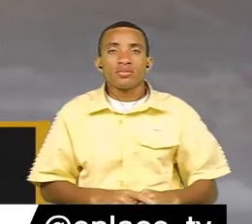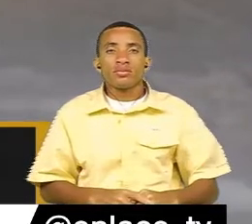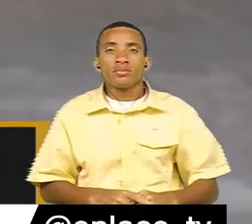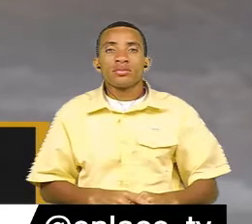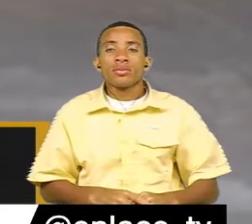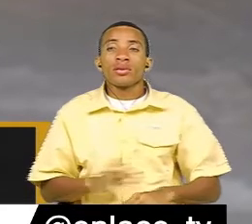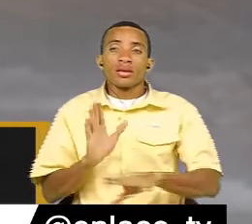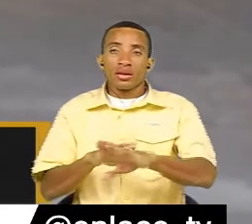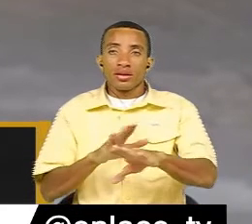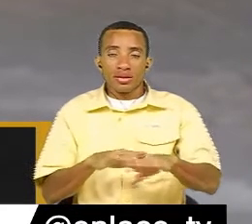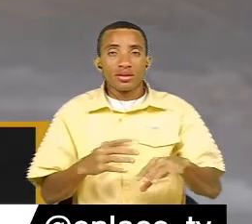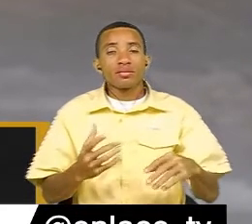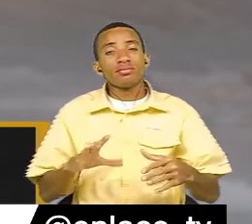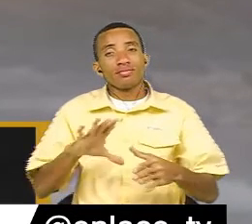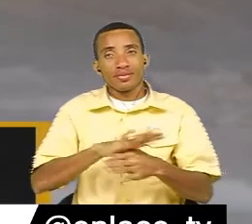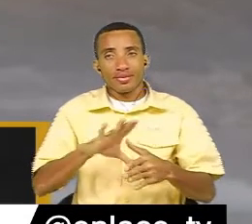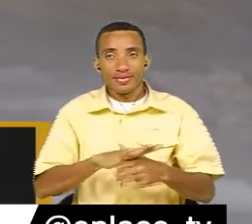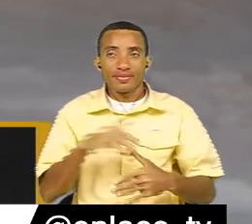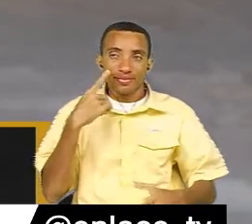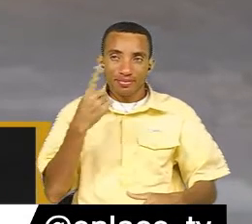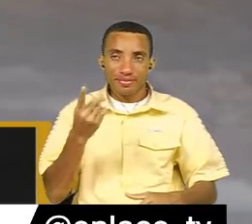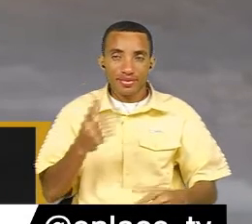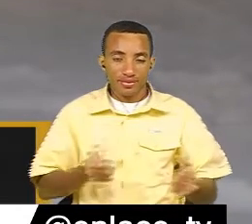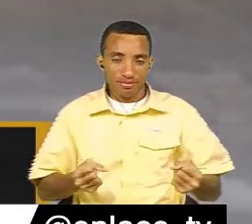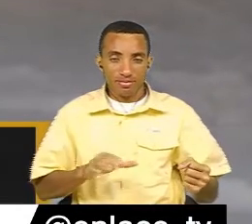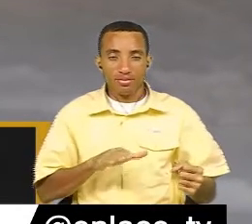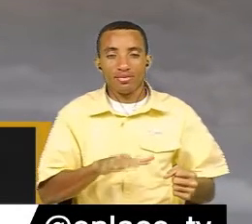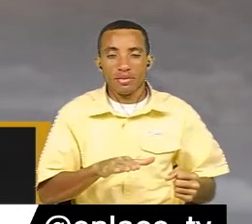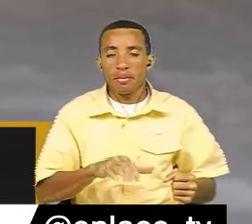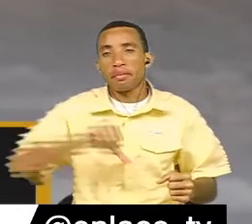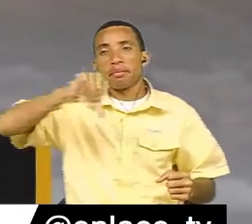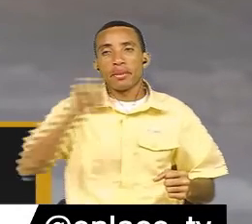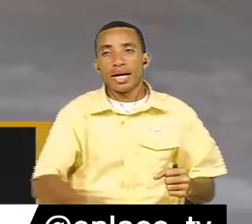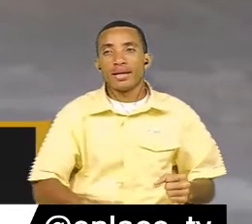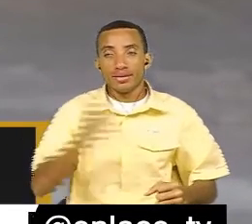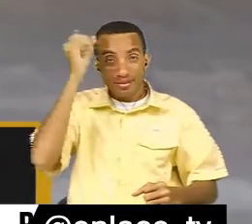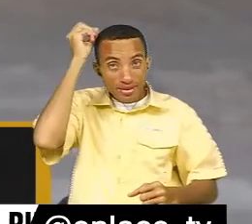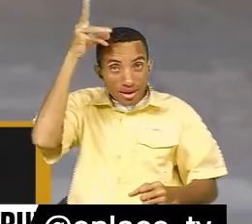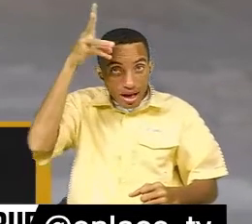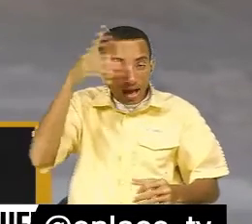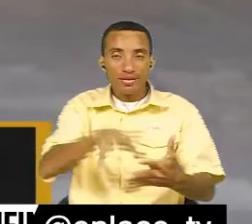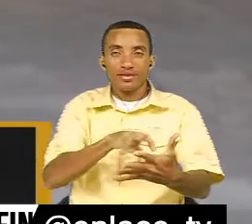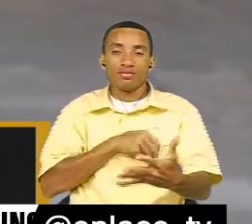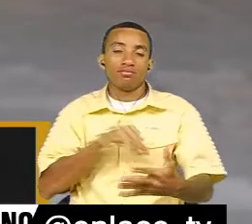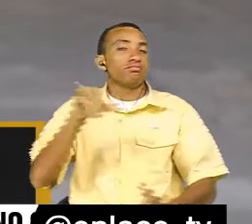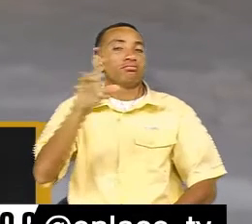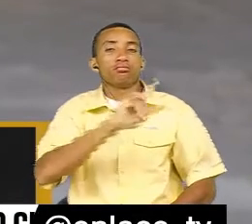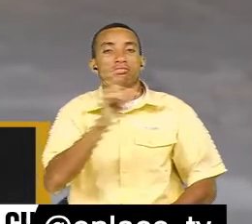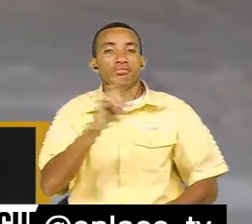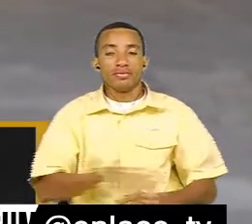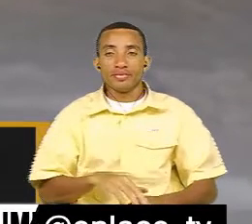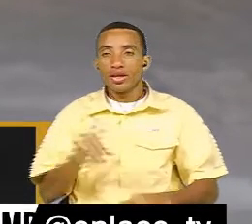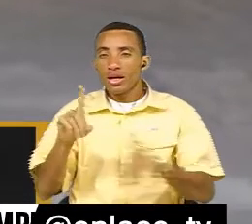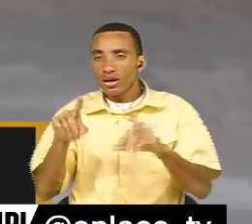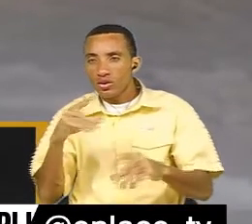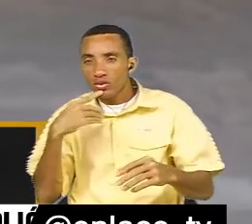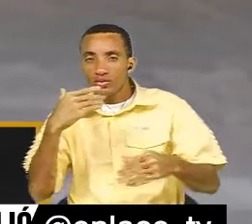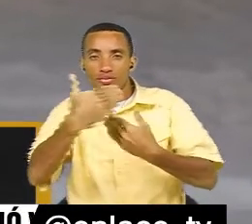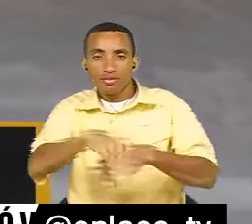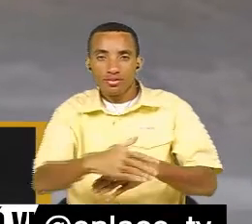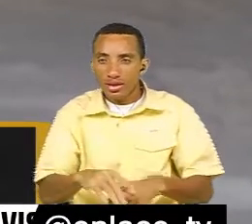taxista, literalmente lo cogieron mal parqueado. No sea rufino. Reporteros ciudadanos en nuestras calles desde diferentes